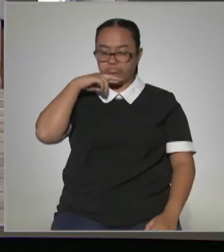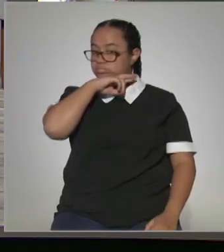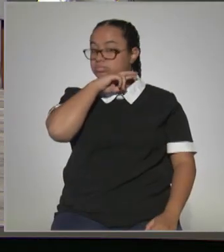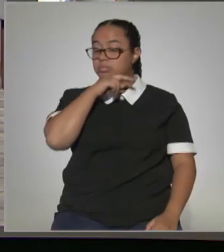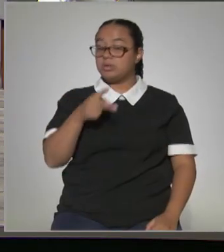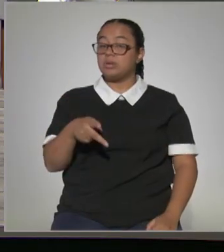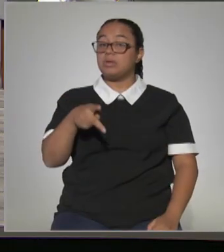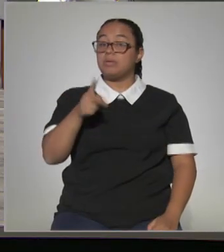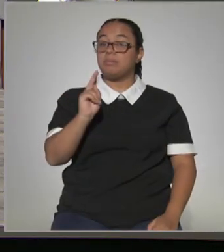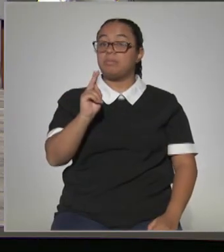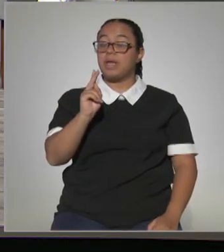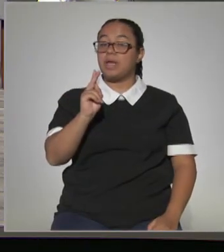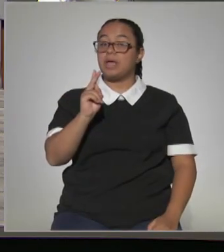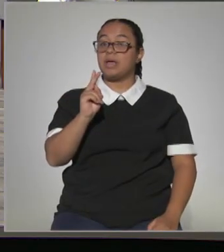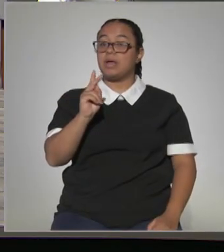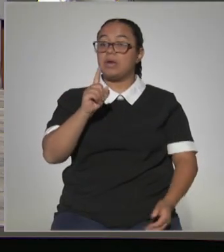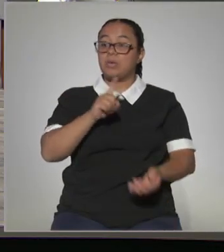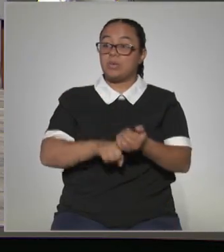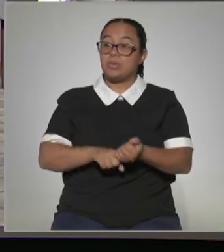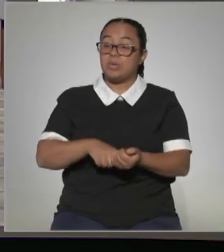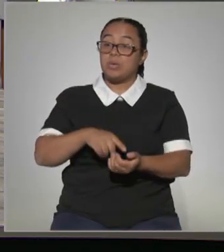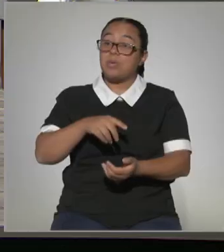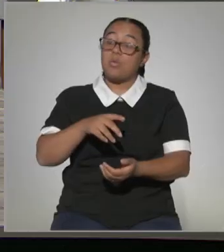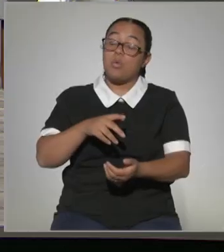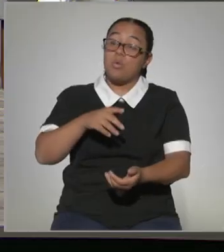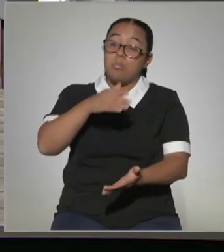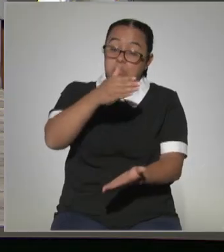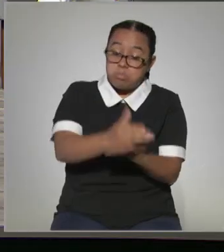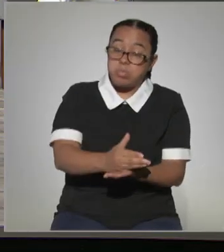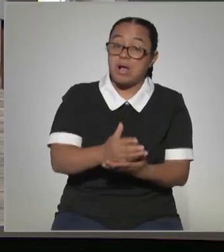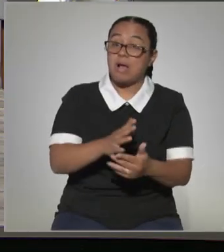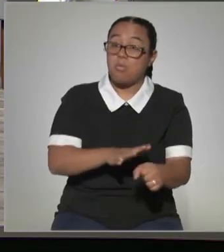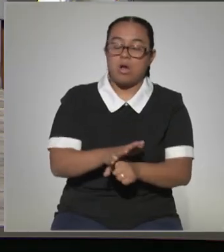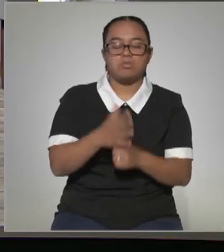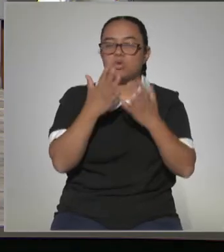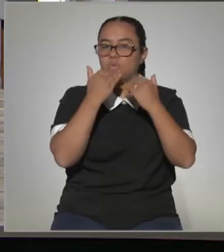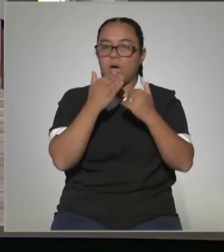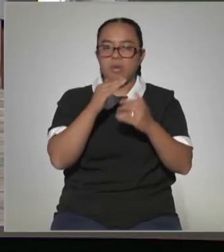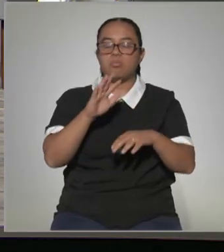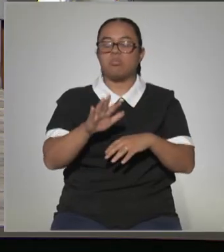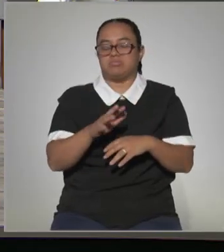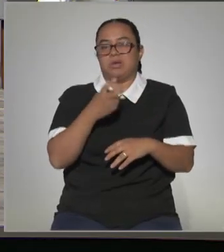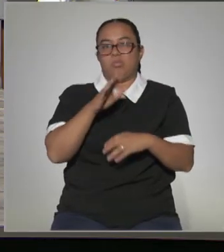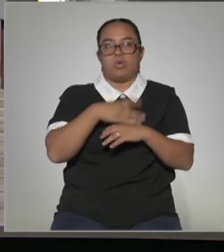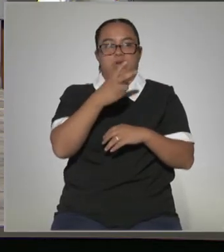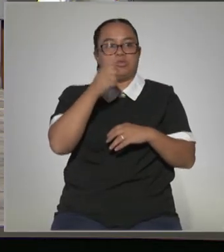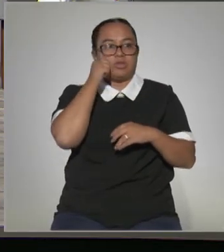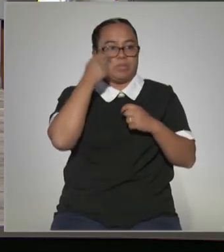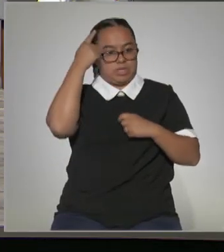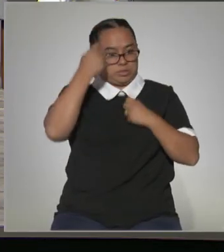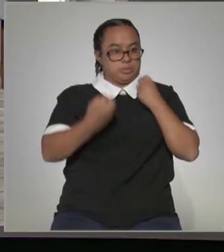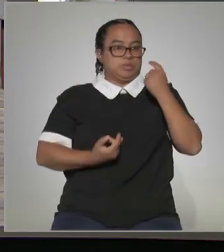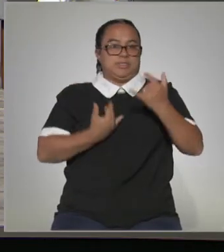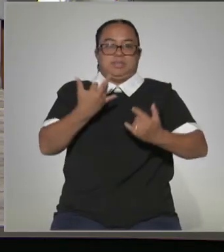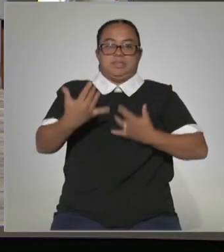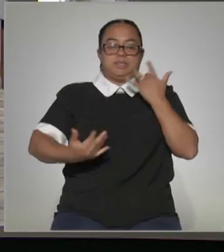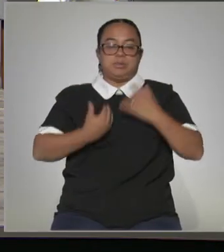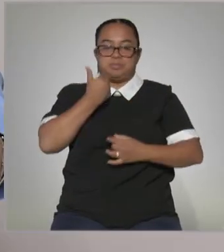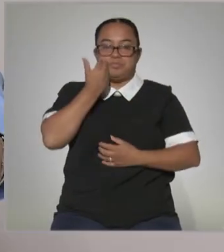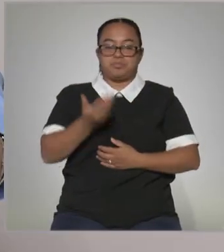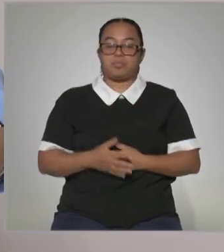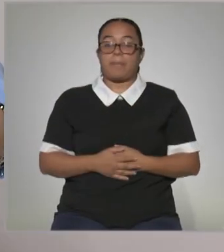no se perpetúa. Entonces, como no se perpetúa, buscamos nuevamente esta respuesta. Pero es una respuesta, ¿se